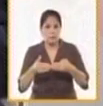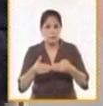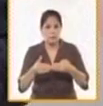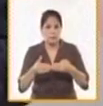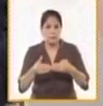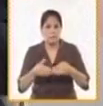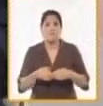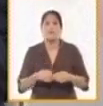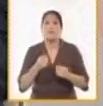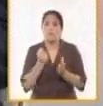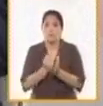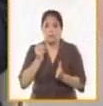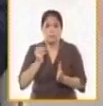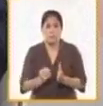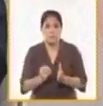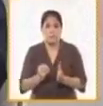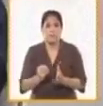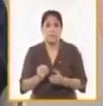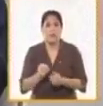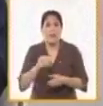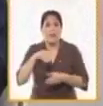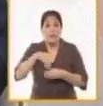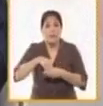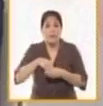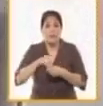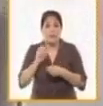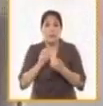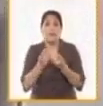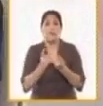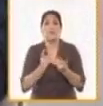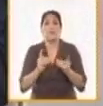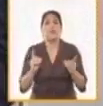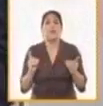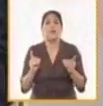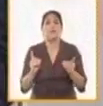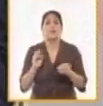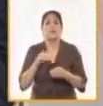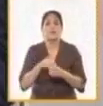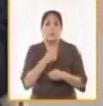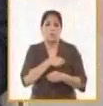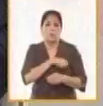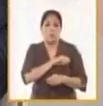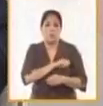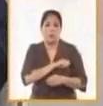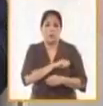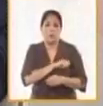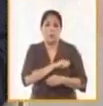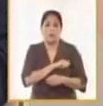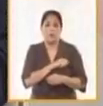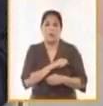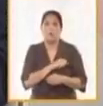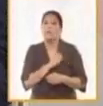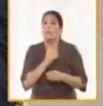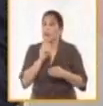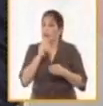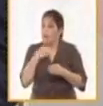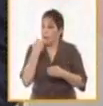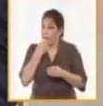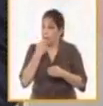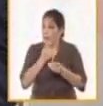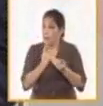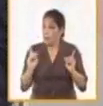se reafirma el carácter democrático del pueblo venezolano, el carácter democrático de la Revolución